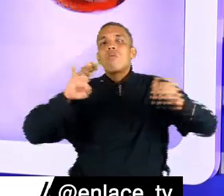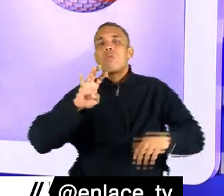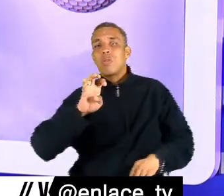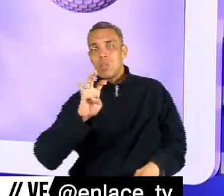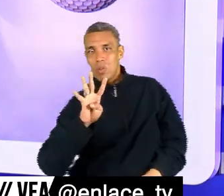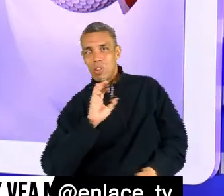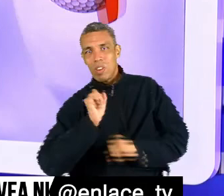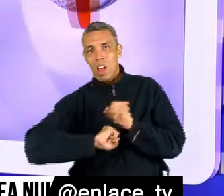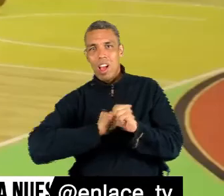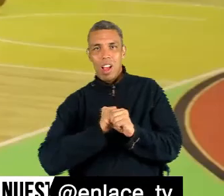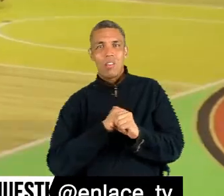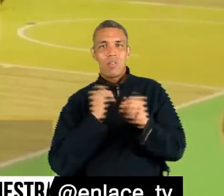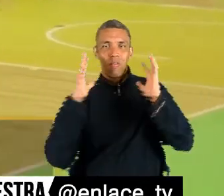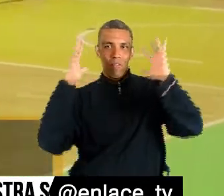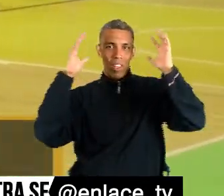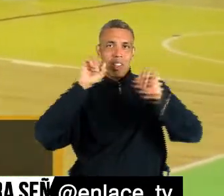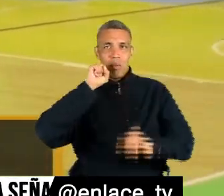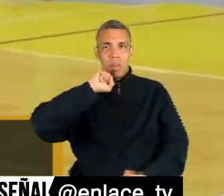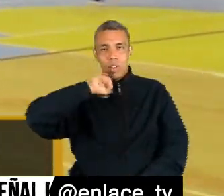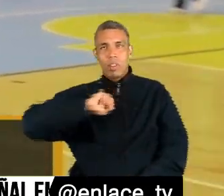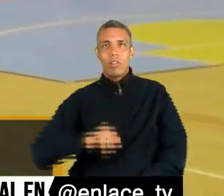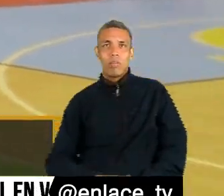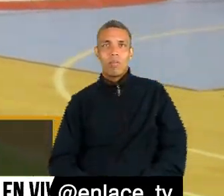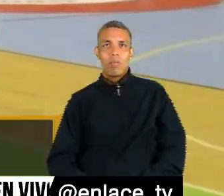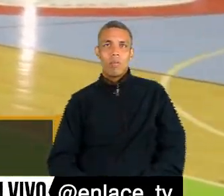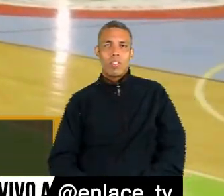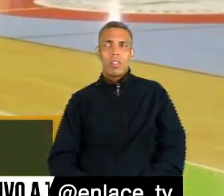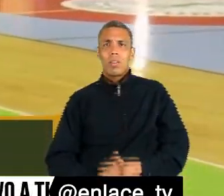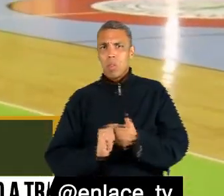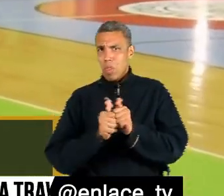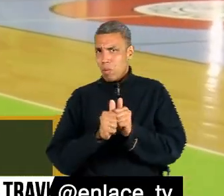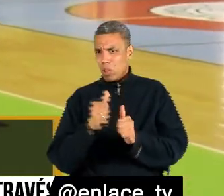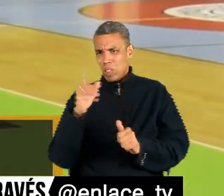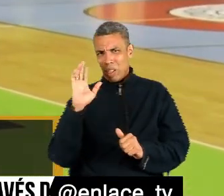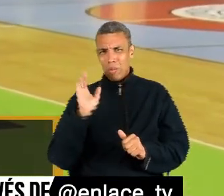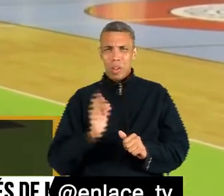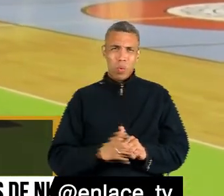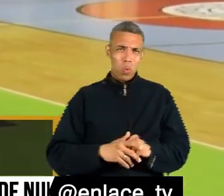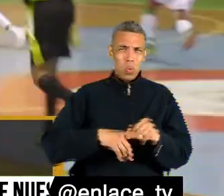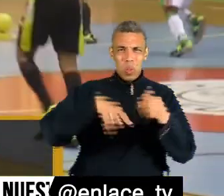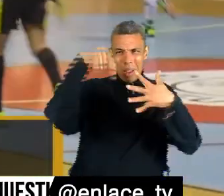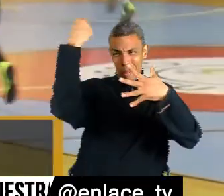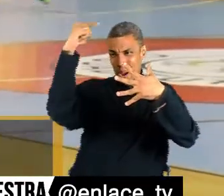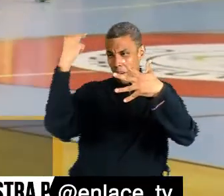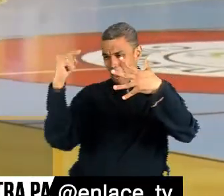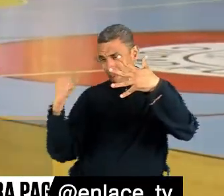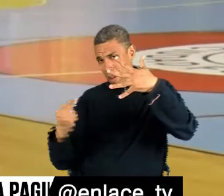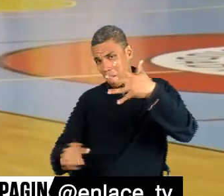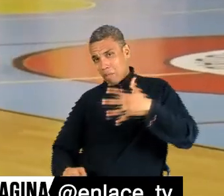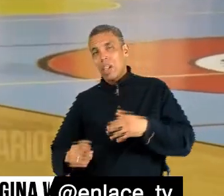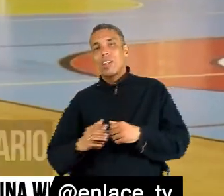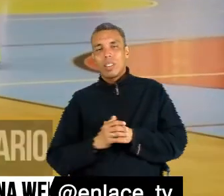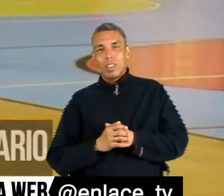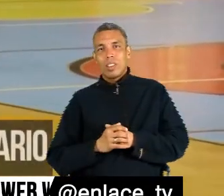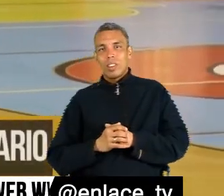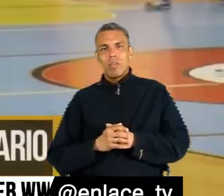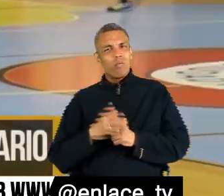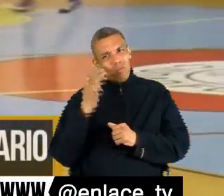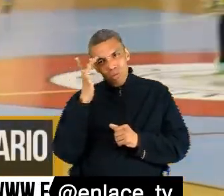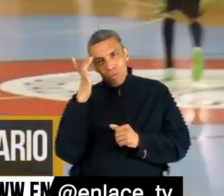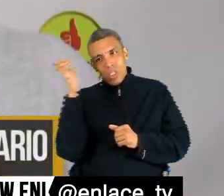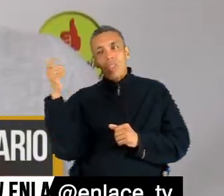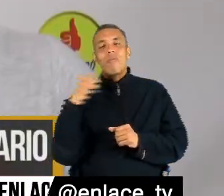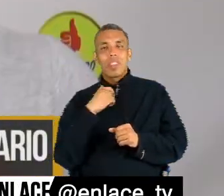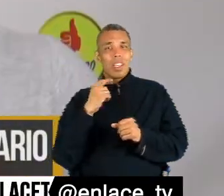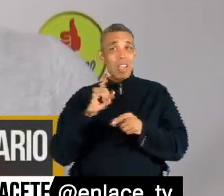Barranca Bermeja. Una nutrida programación deportiva se vivirá durante la celebración de los 94 años de vida municipal de Barranca